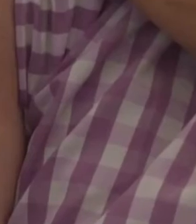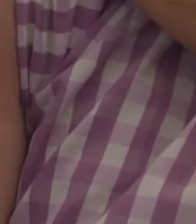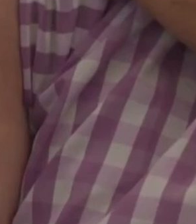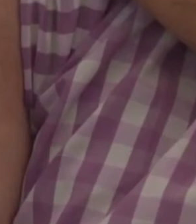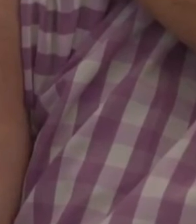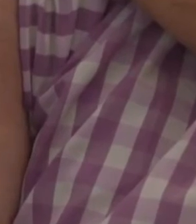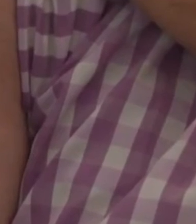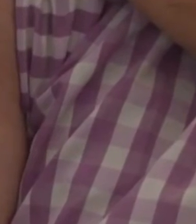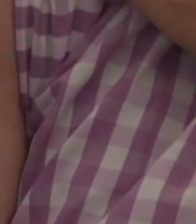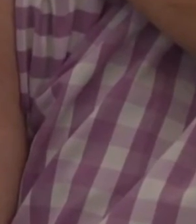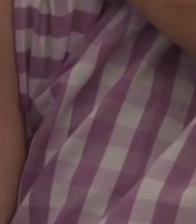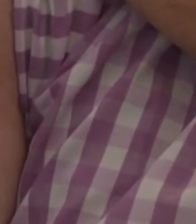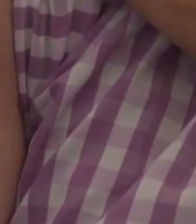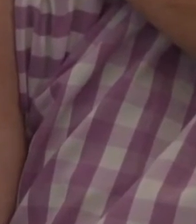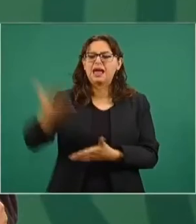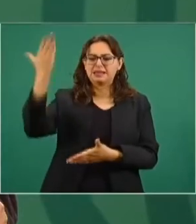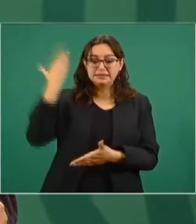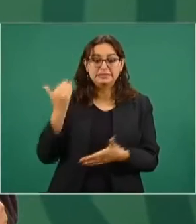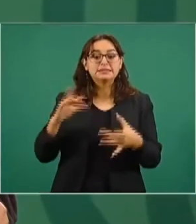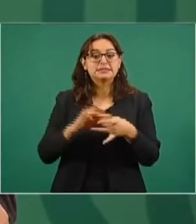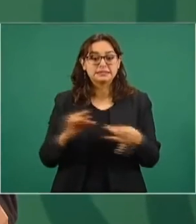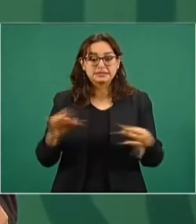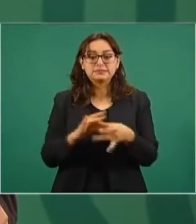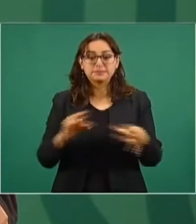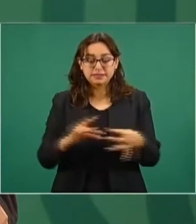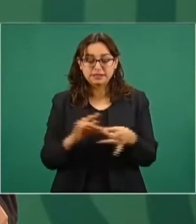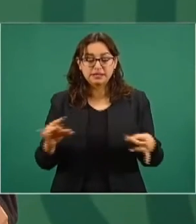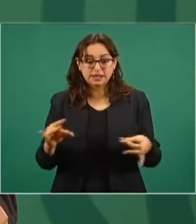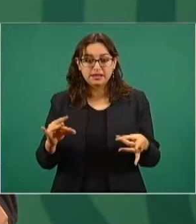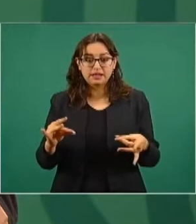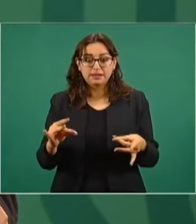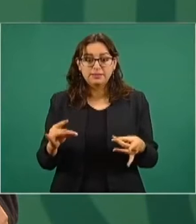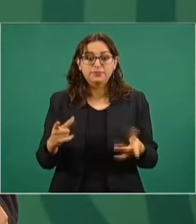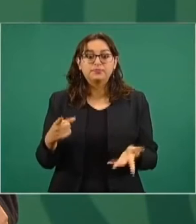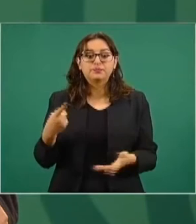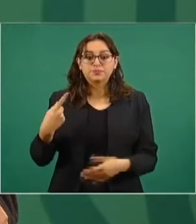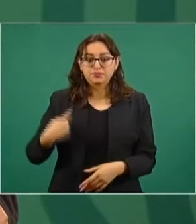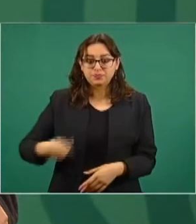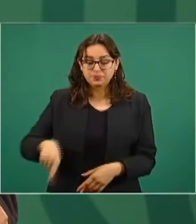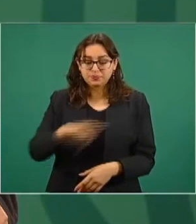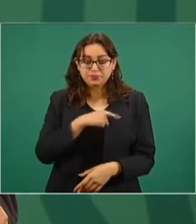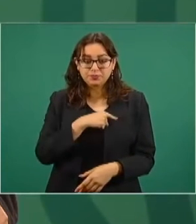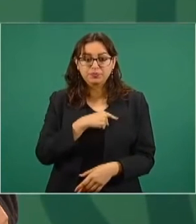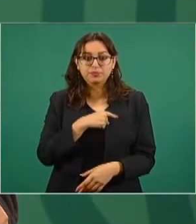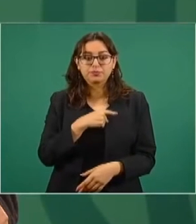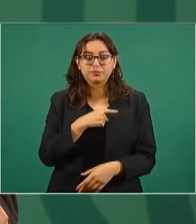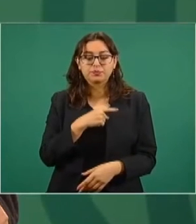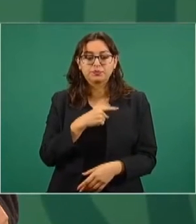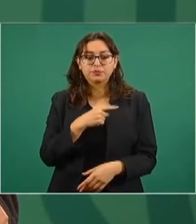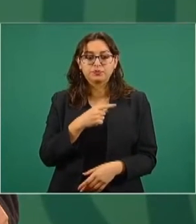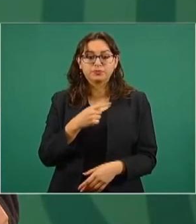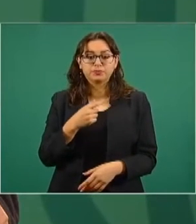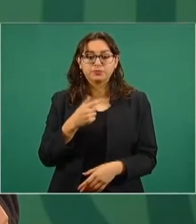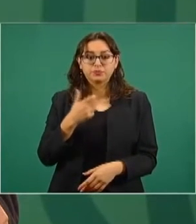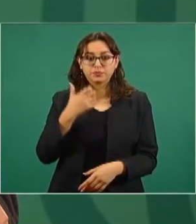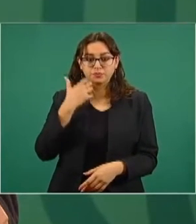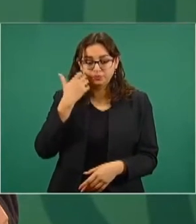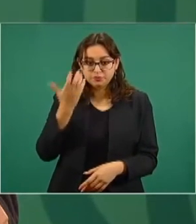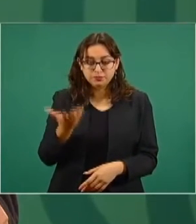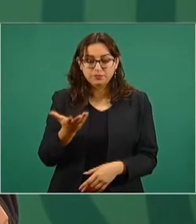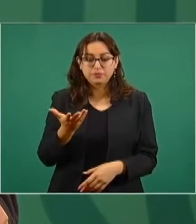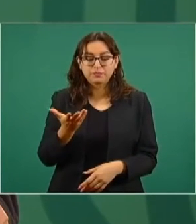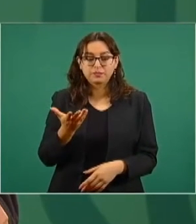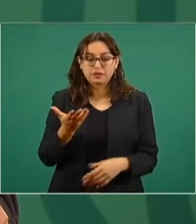covite y los adultos mayores vamos a llegar contar con 10.000